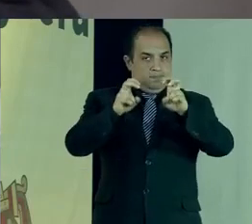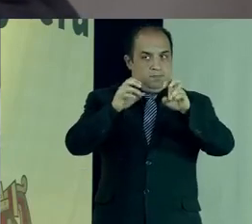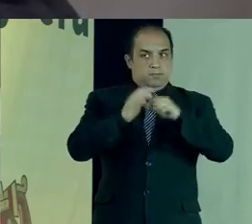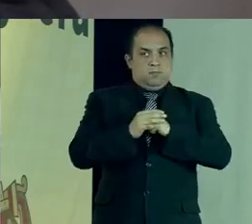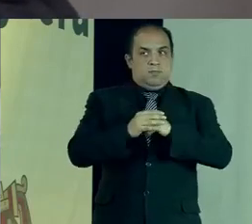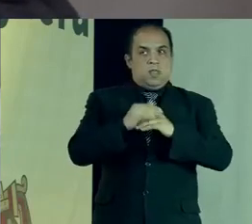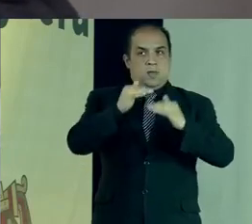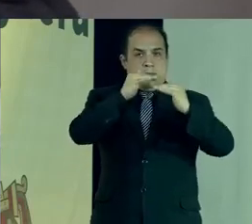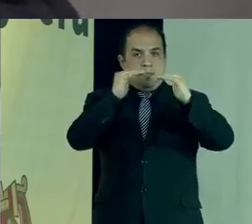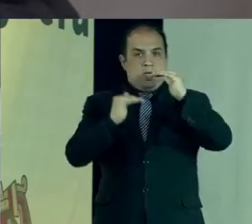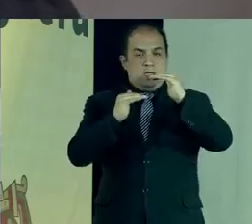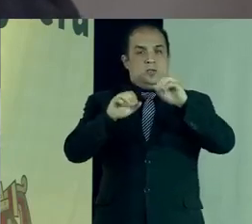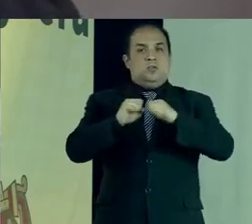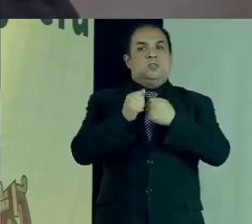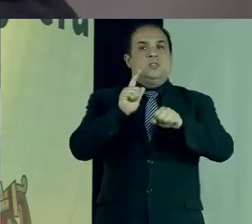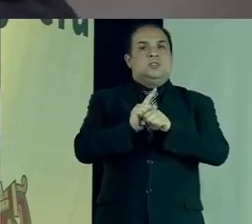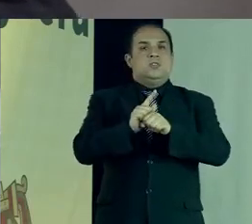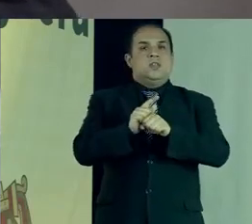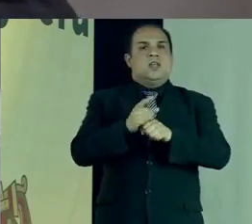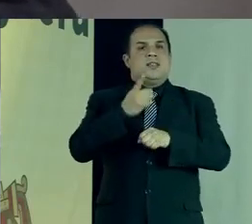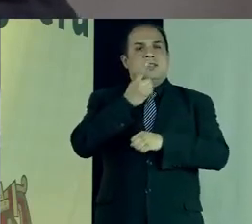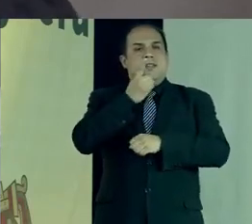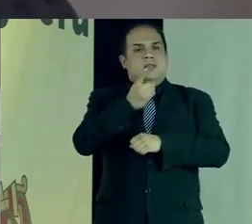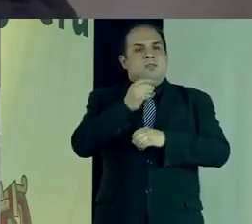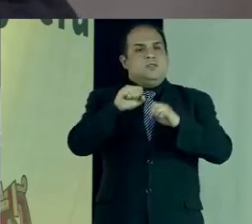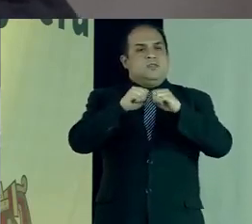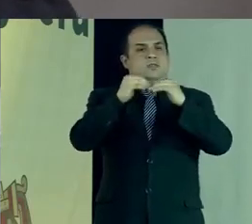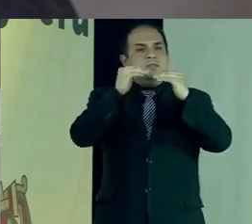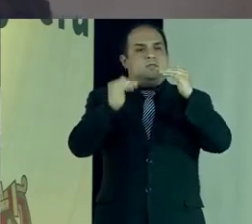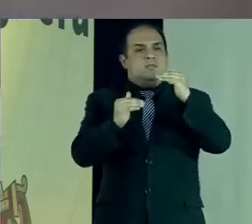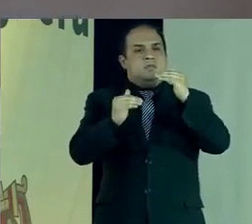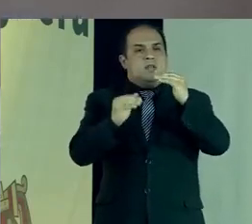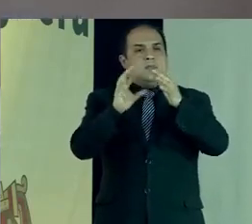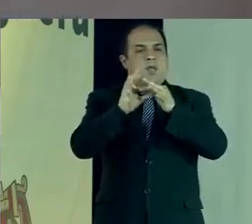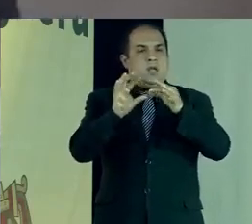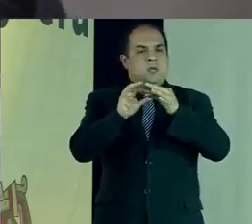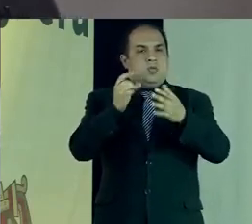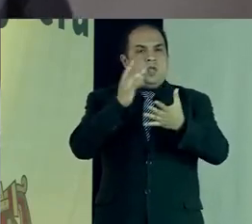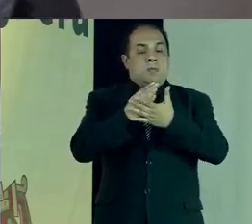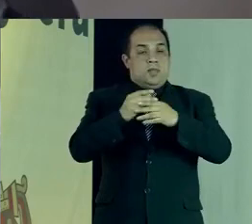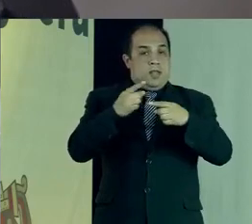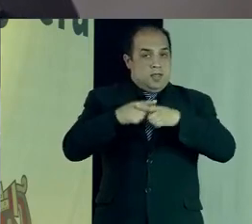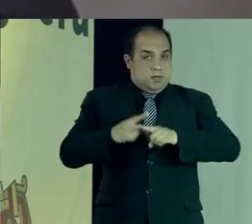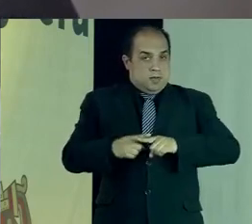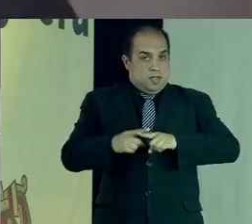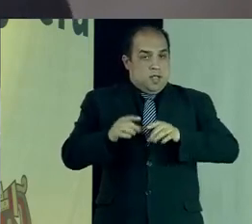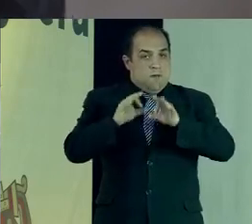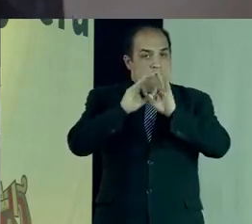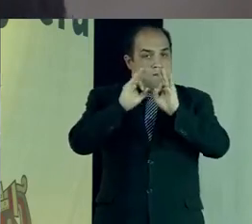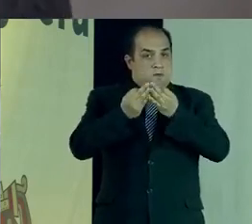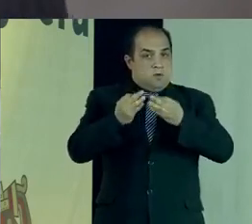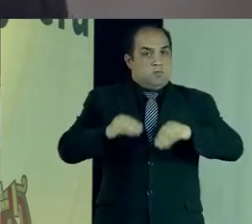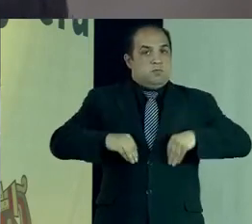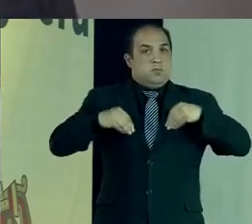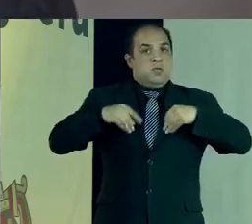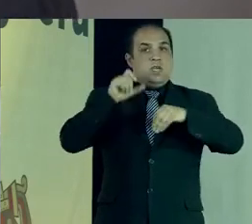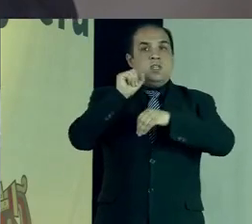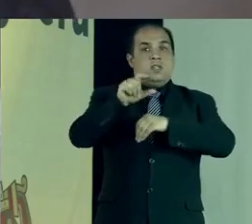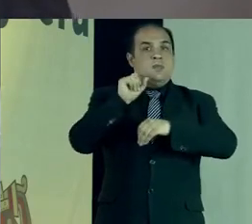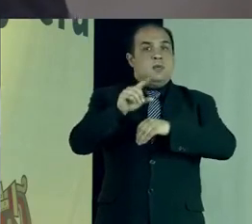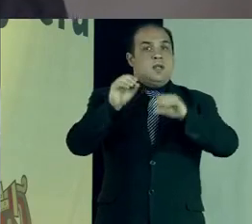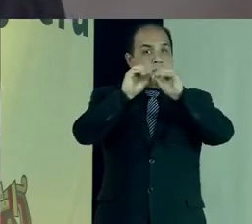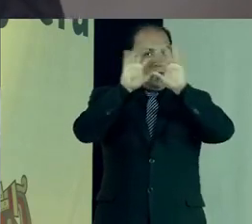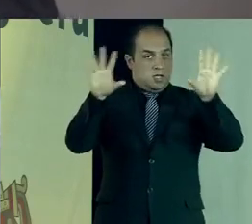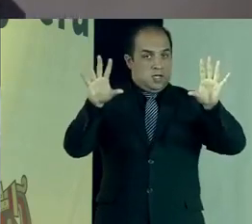desigualdad social y cuando decimos desigualdad estamos hablando no solamente de diversidad de condiciones sino clara y